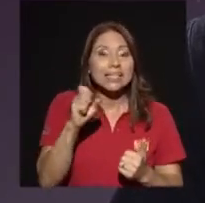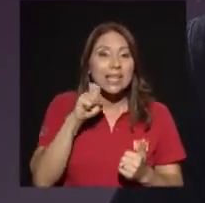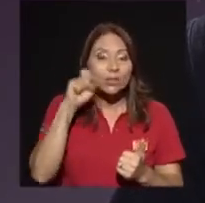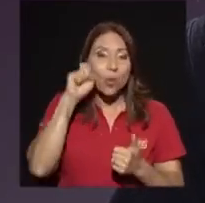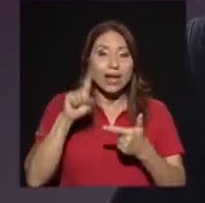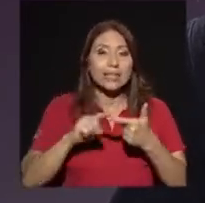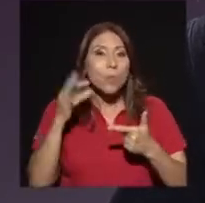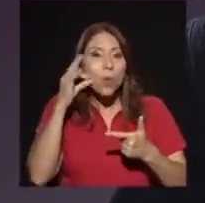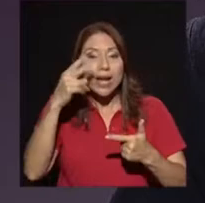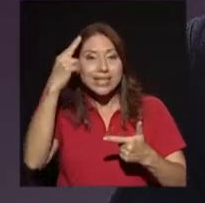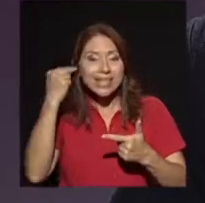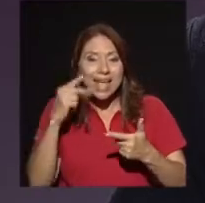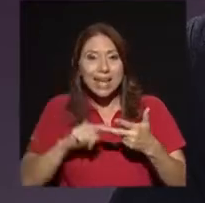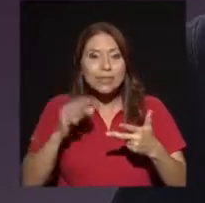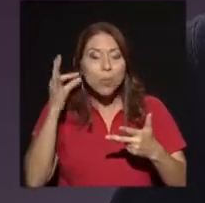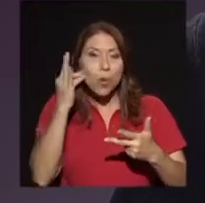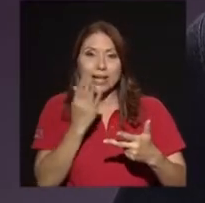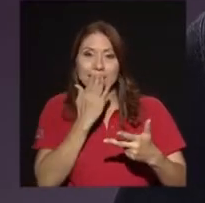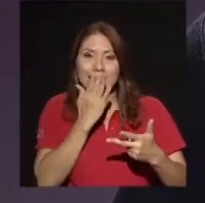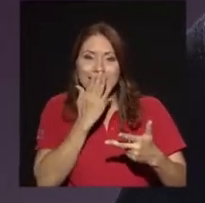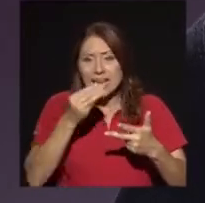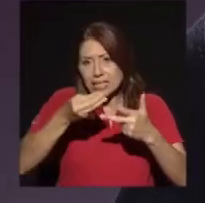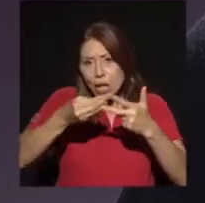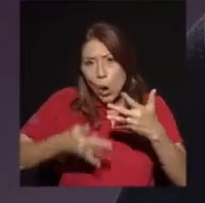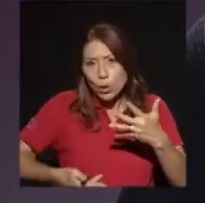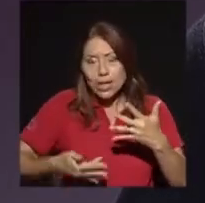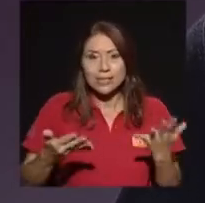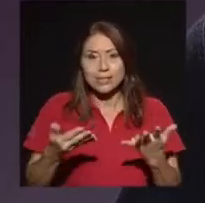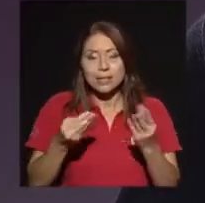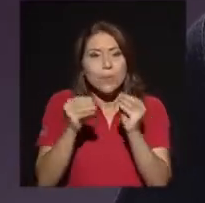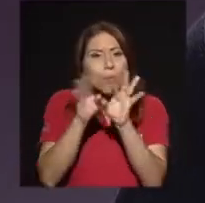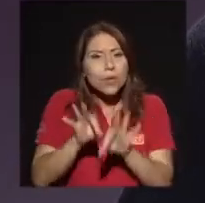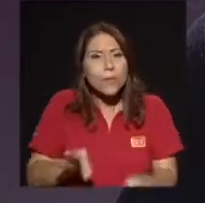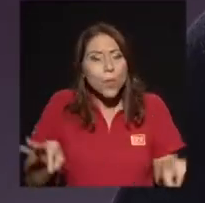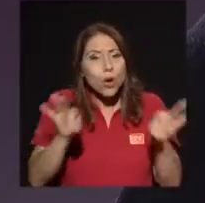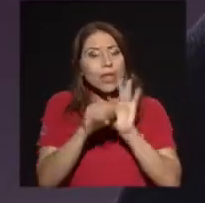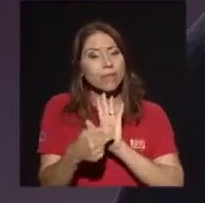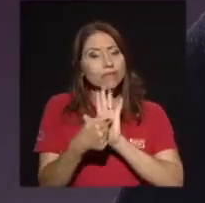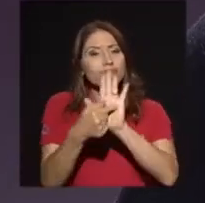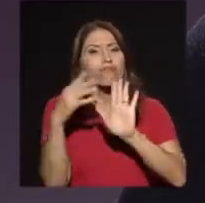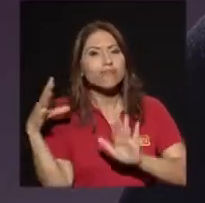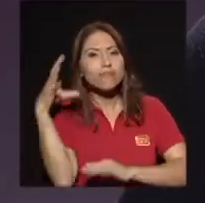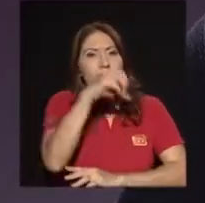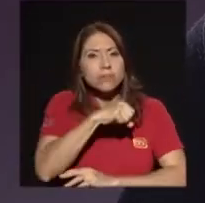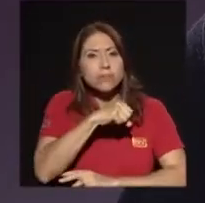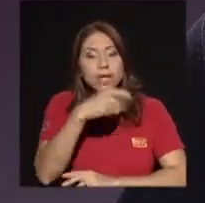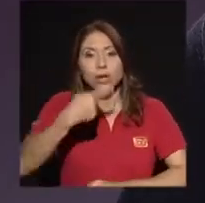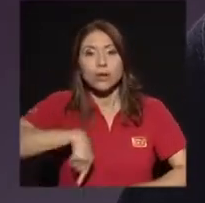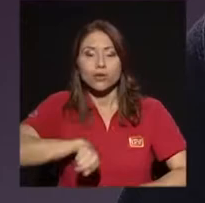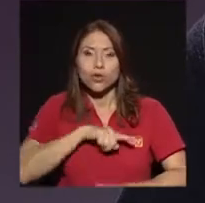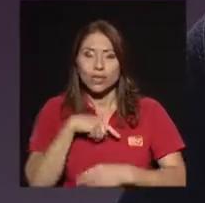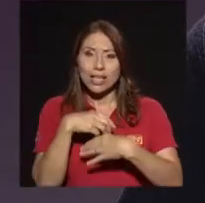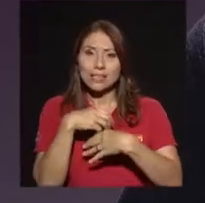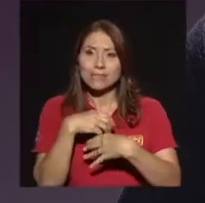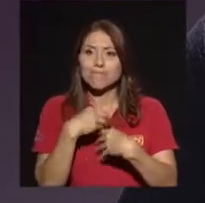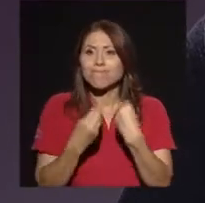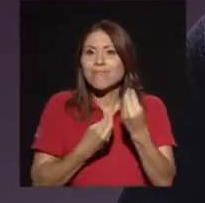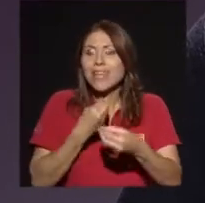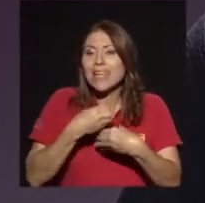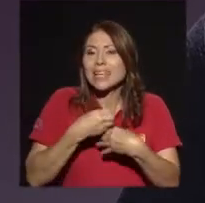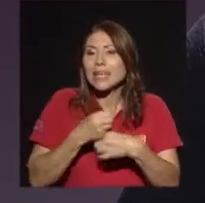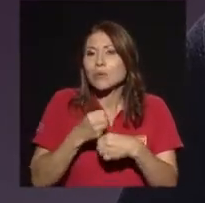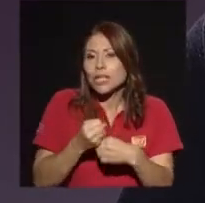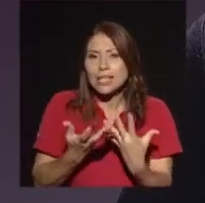mujeres negras, las mujeres indígenas, entre otras. Entonces es como muy importante visibilizarlo. Nosotras lo que estamos haciendo, o las herramientas que